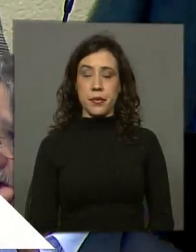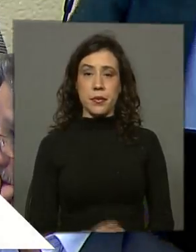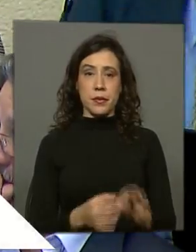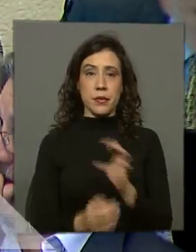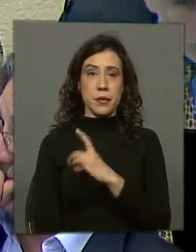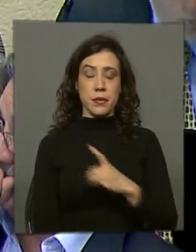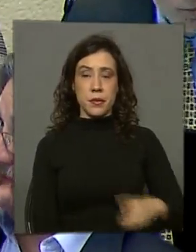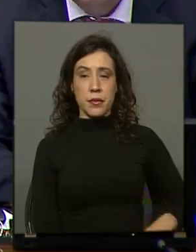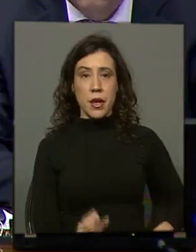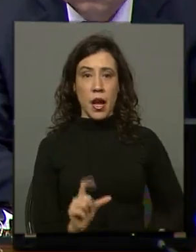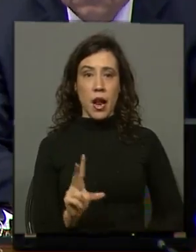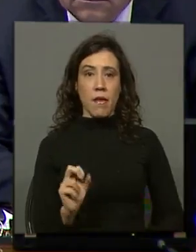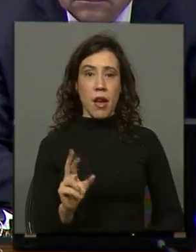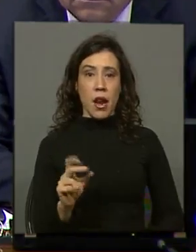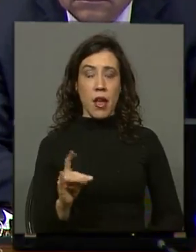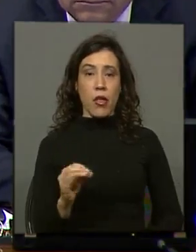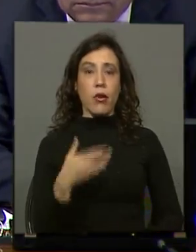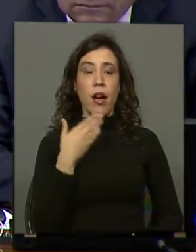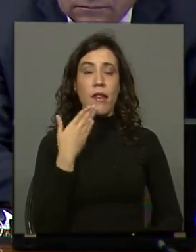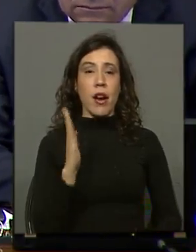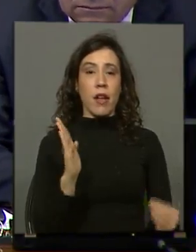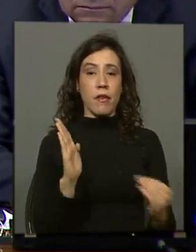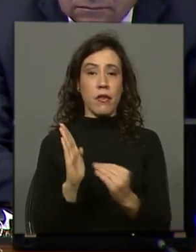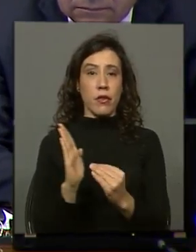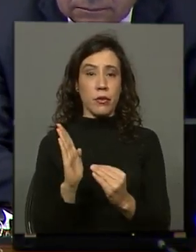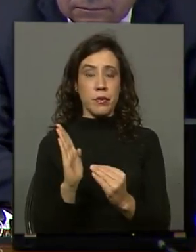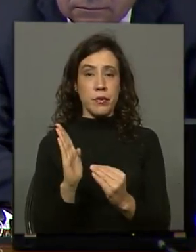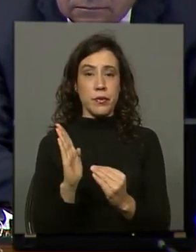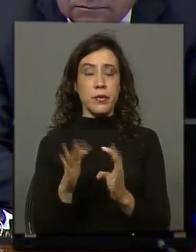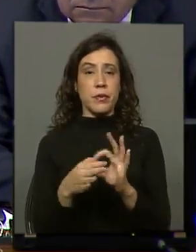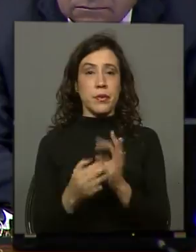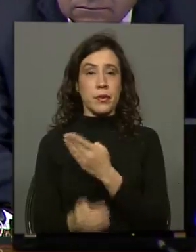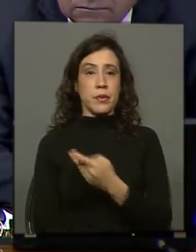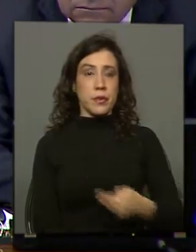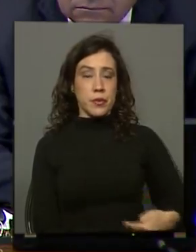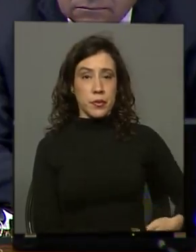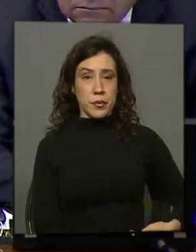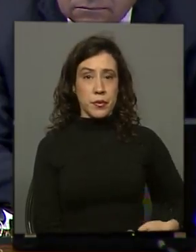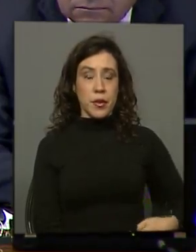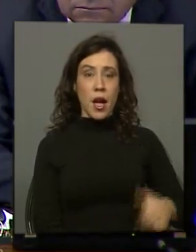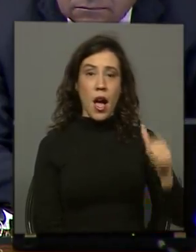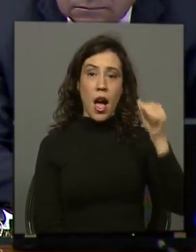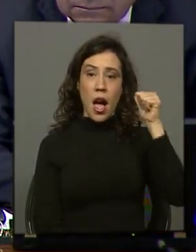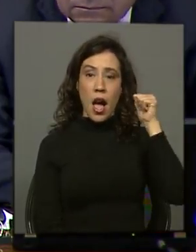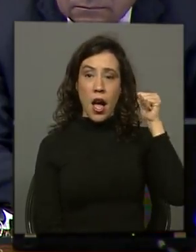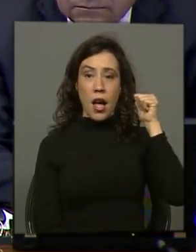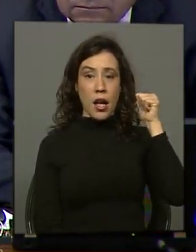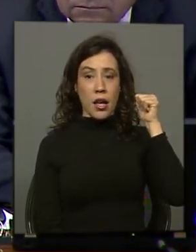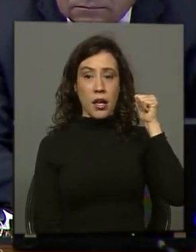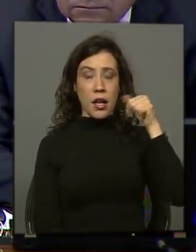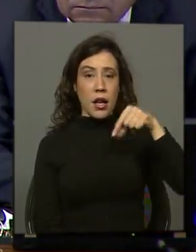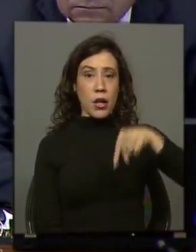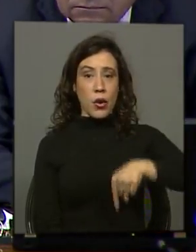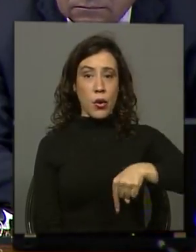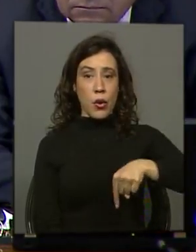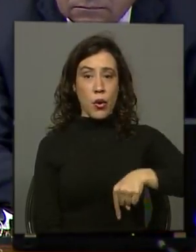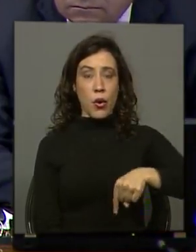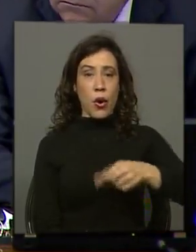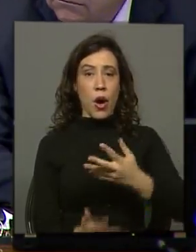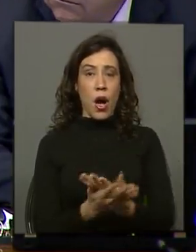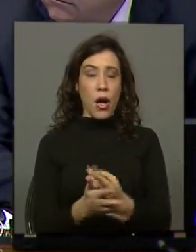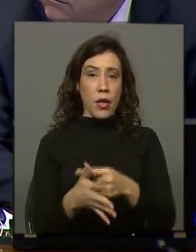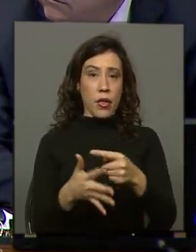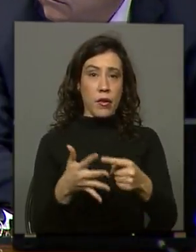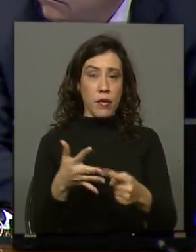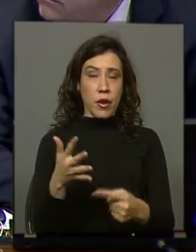alvarado para hablar a favor diputada sepúlveda muchas gracias presidente tanto el día de ayer como el de hoy se han presentado varios